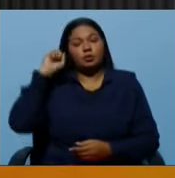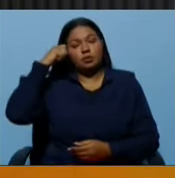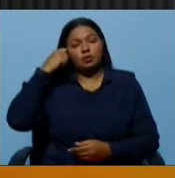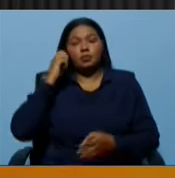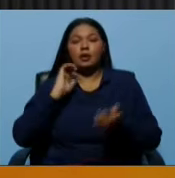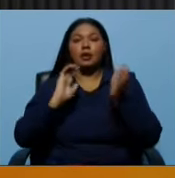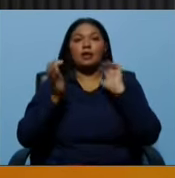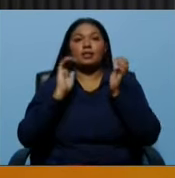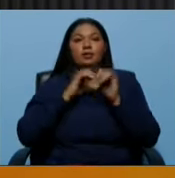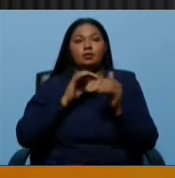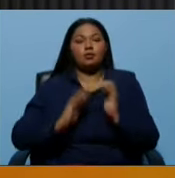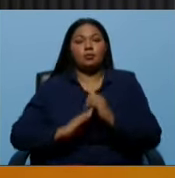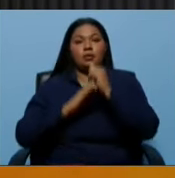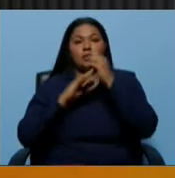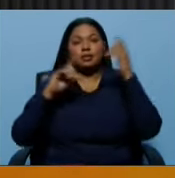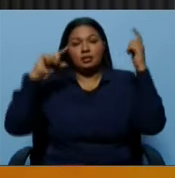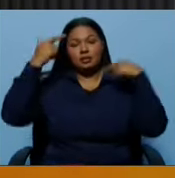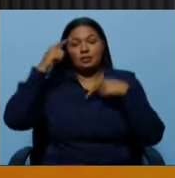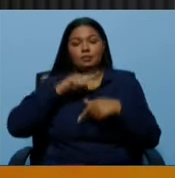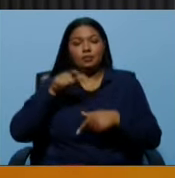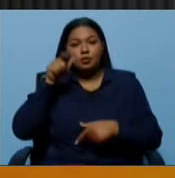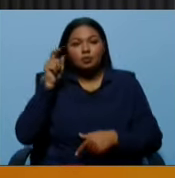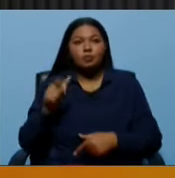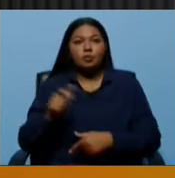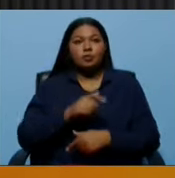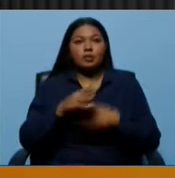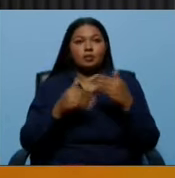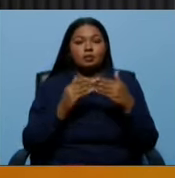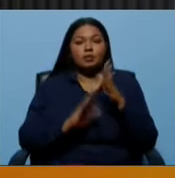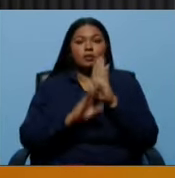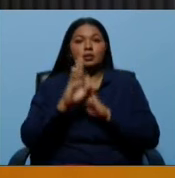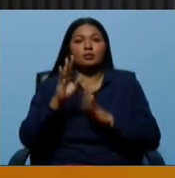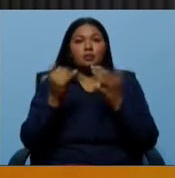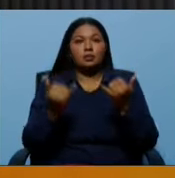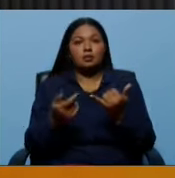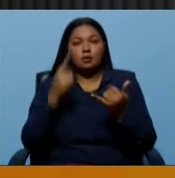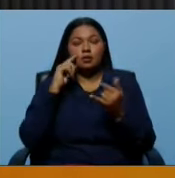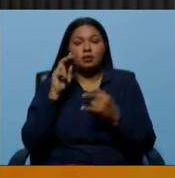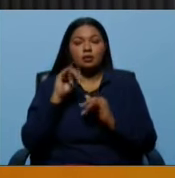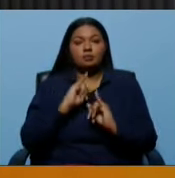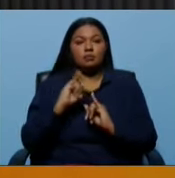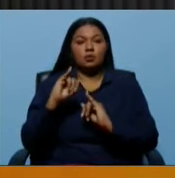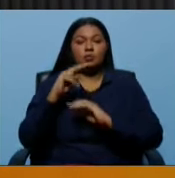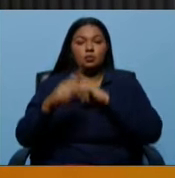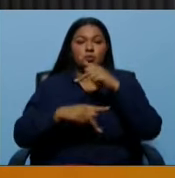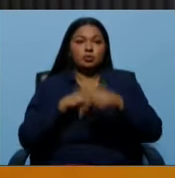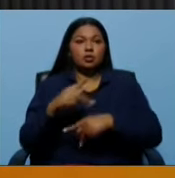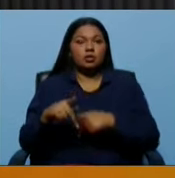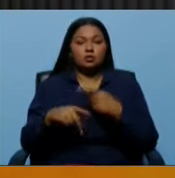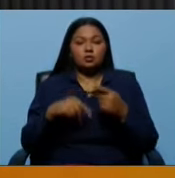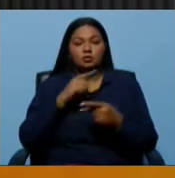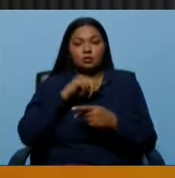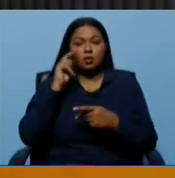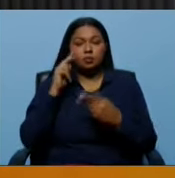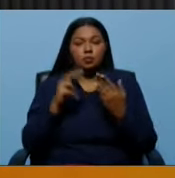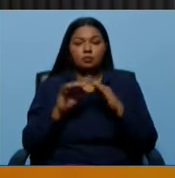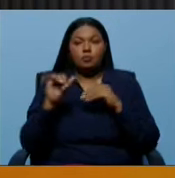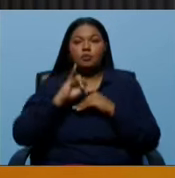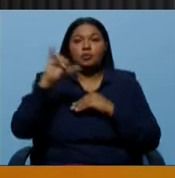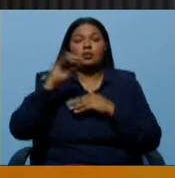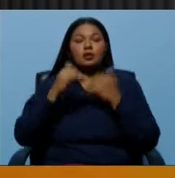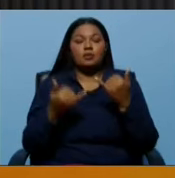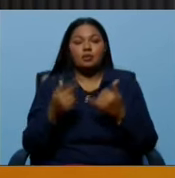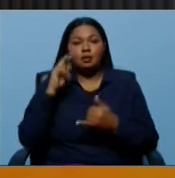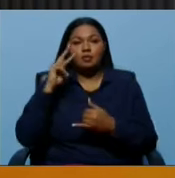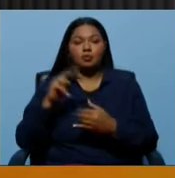del comandante Chávez, la épica de nuestro pueblo, en todo ese desarrollo, y en ese mismo proceso empezaron a generarse los valores inflacionarios desde